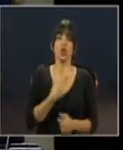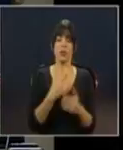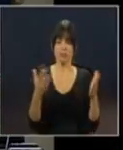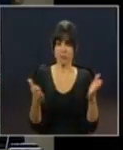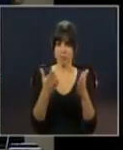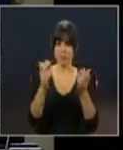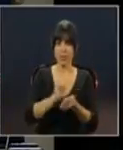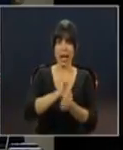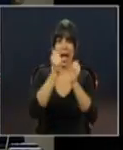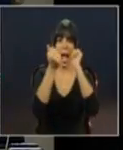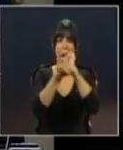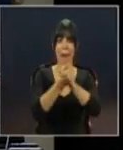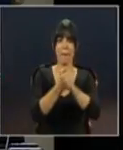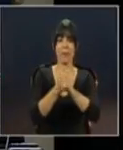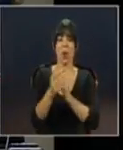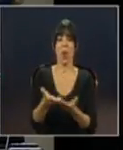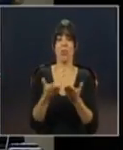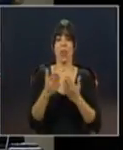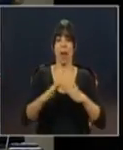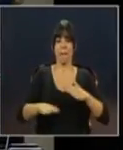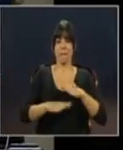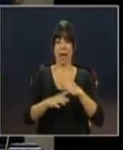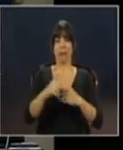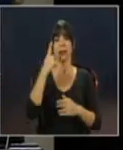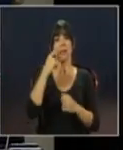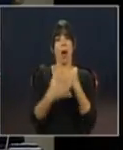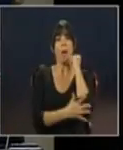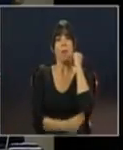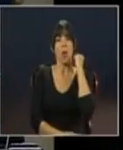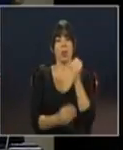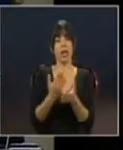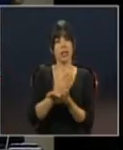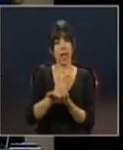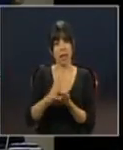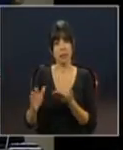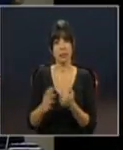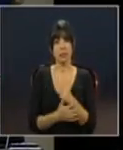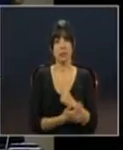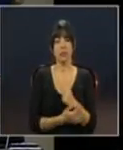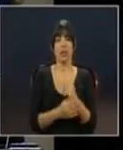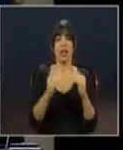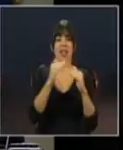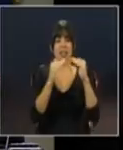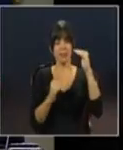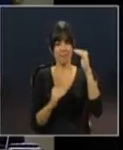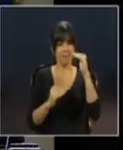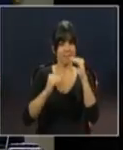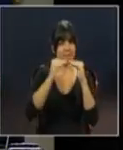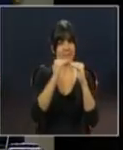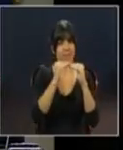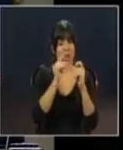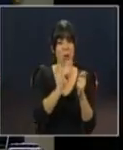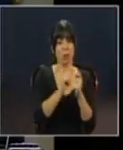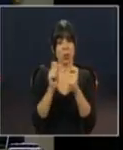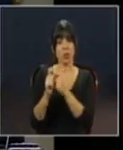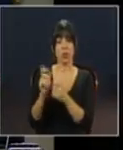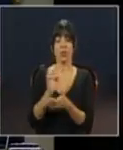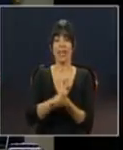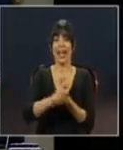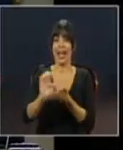un cambio que sentará las bases para la erradicación de la pobreza y la disminución de la igualdad, imperativos